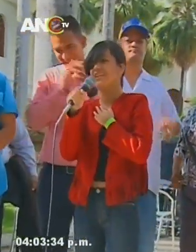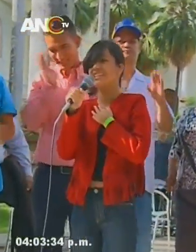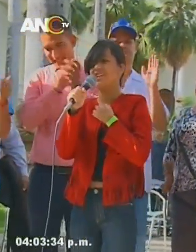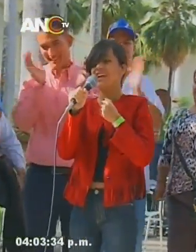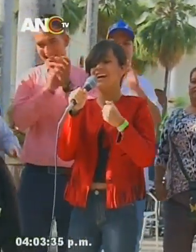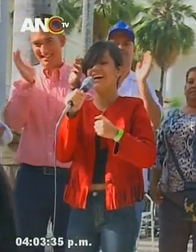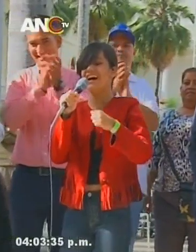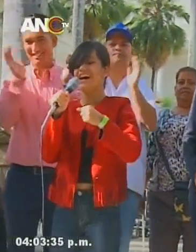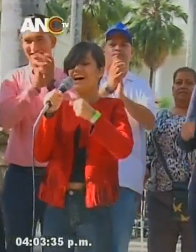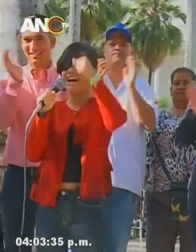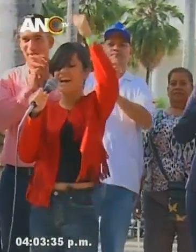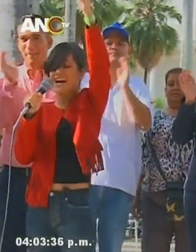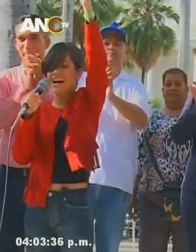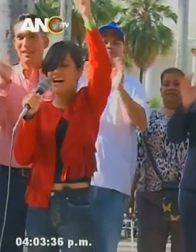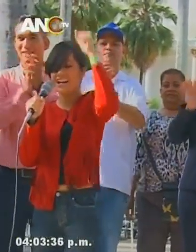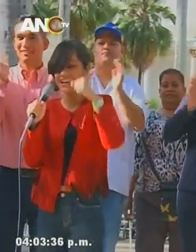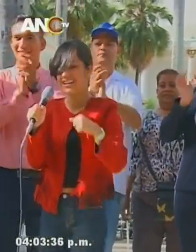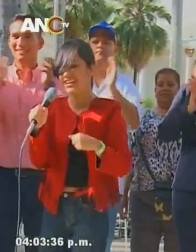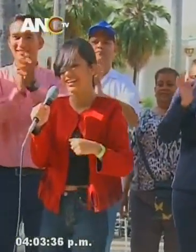¡Música venezolana!